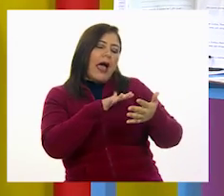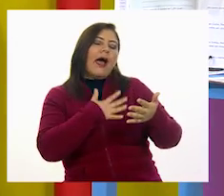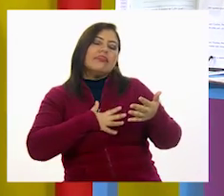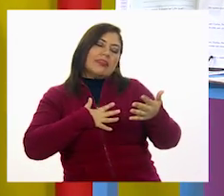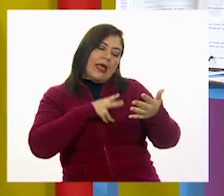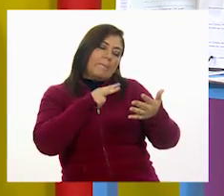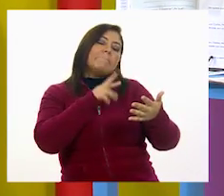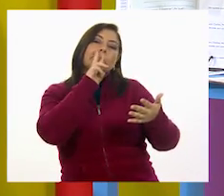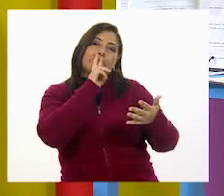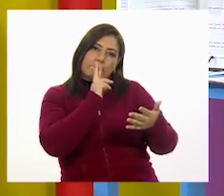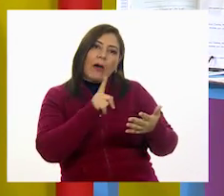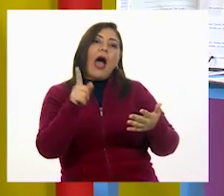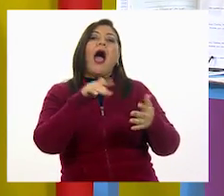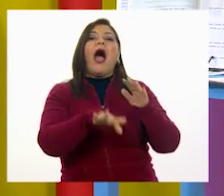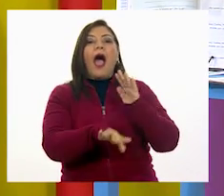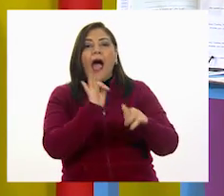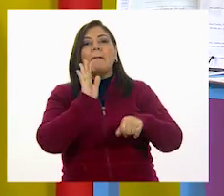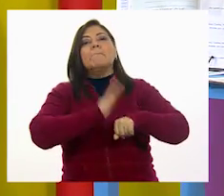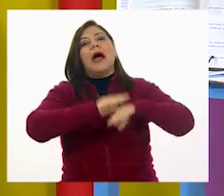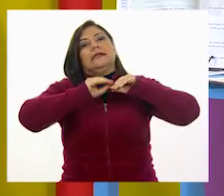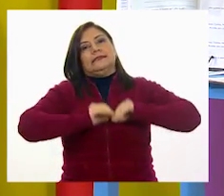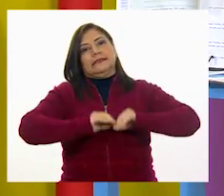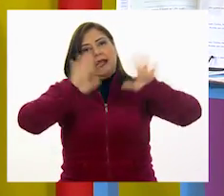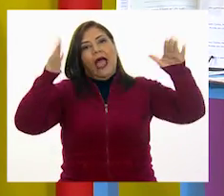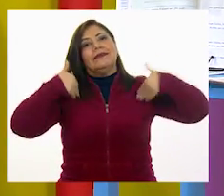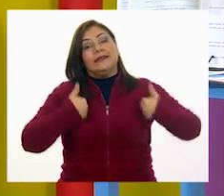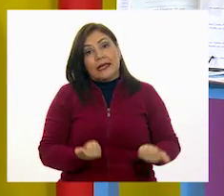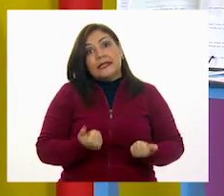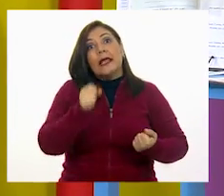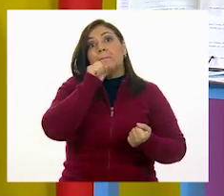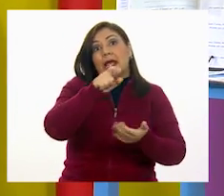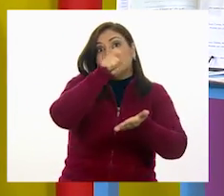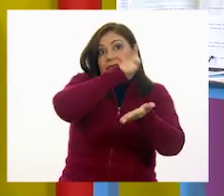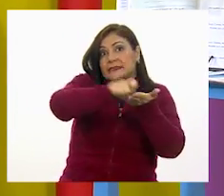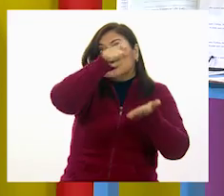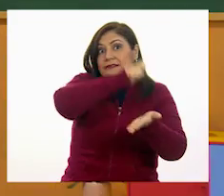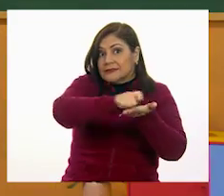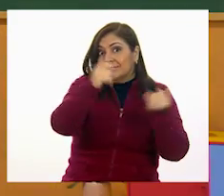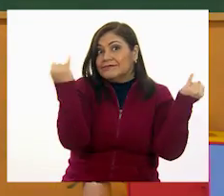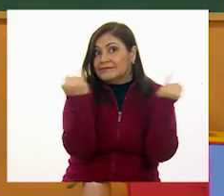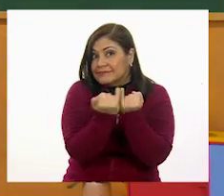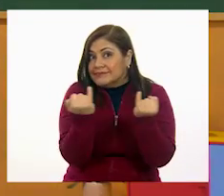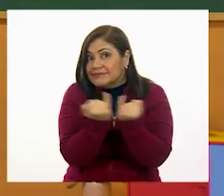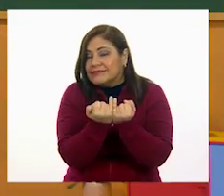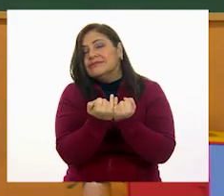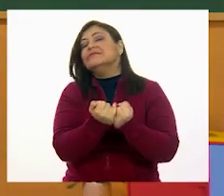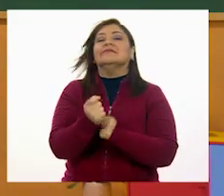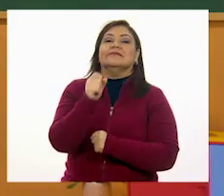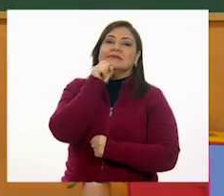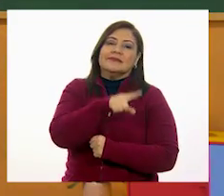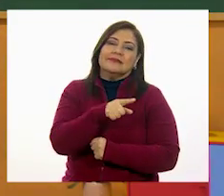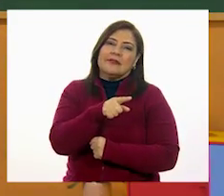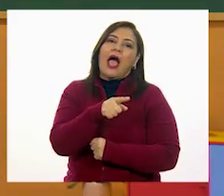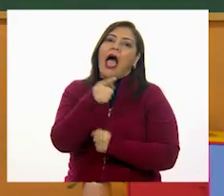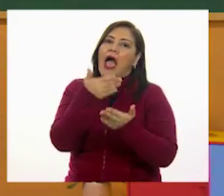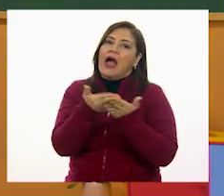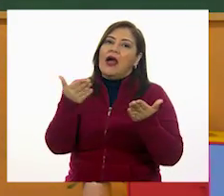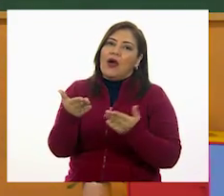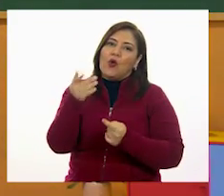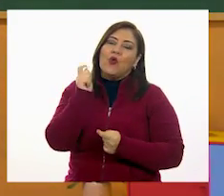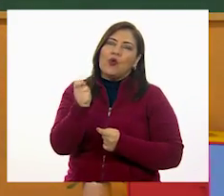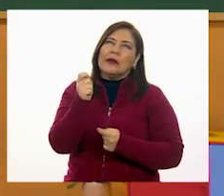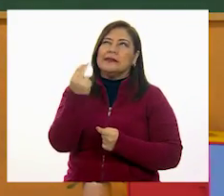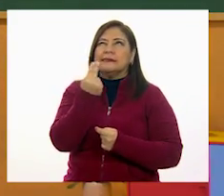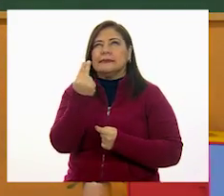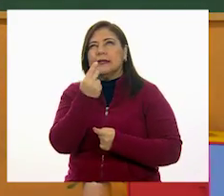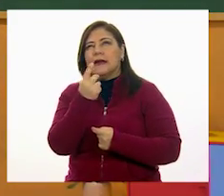leyendo porque lo podemos entender mejor. Y ojo, también lo que escribimos. Así es. Ahora vamos a analizar, vamos